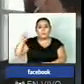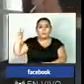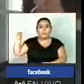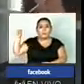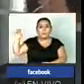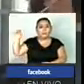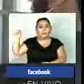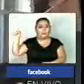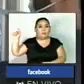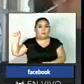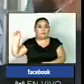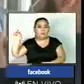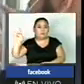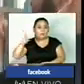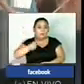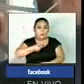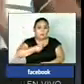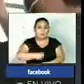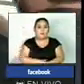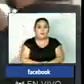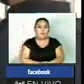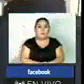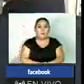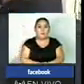Néstor Hernández, Noticiero Hecho.